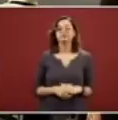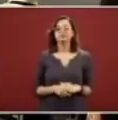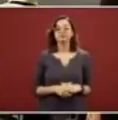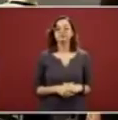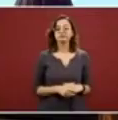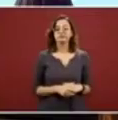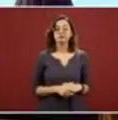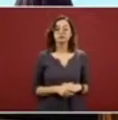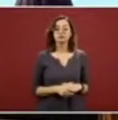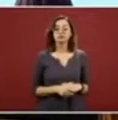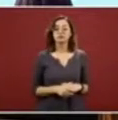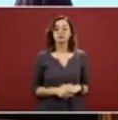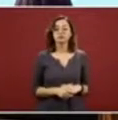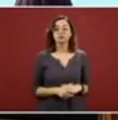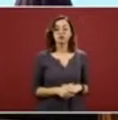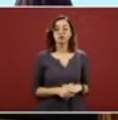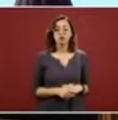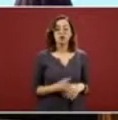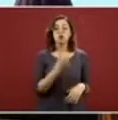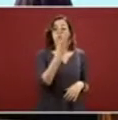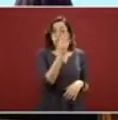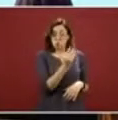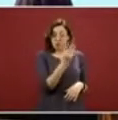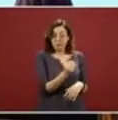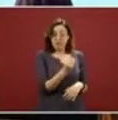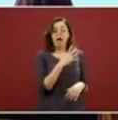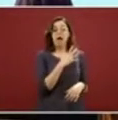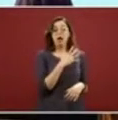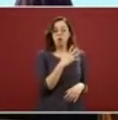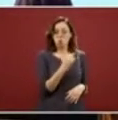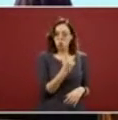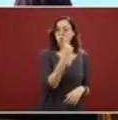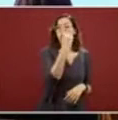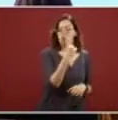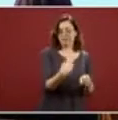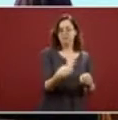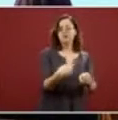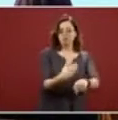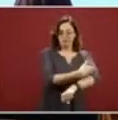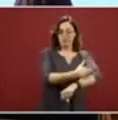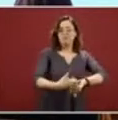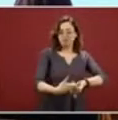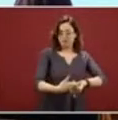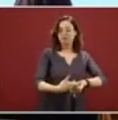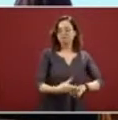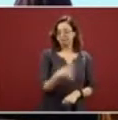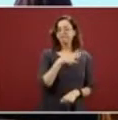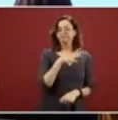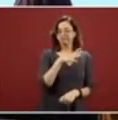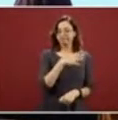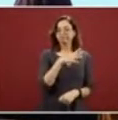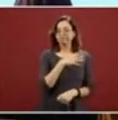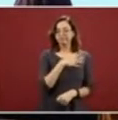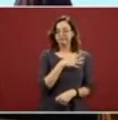9 casos, solamente tenemos un brote familiar identificados, es decir, contactos sí directos y además familia